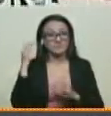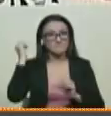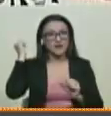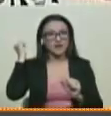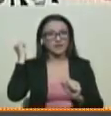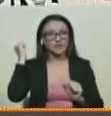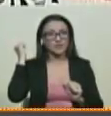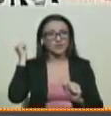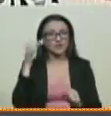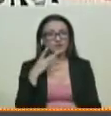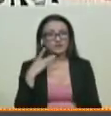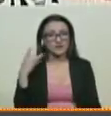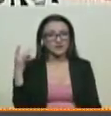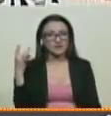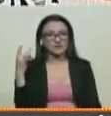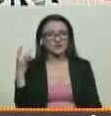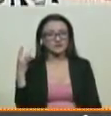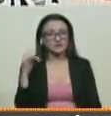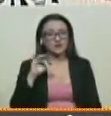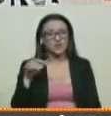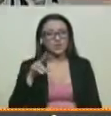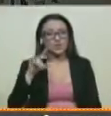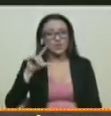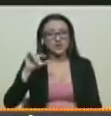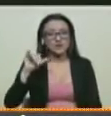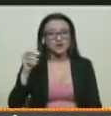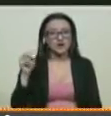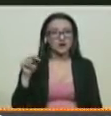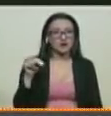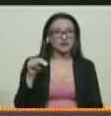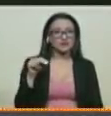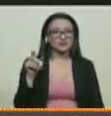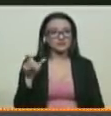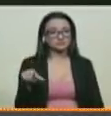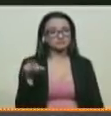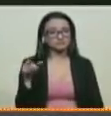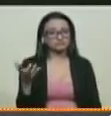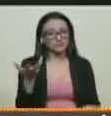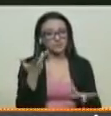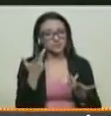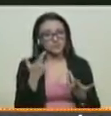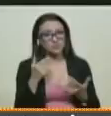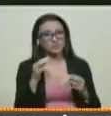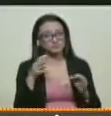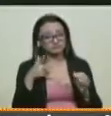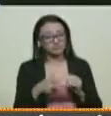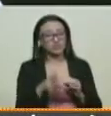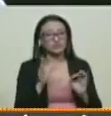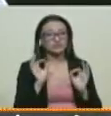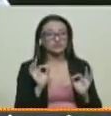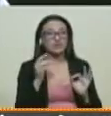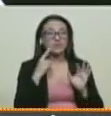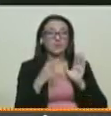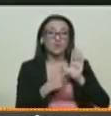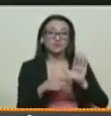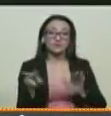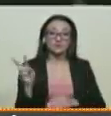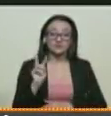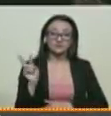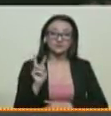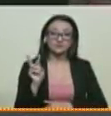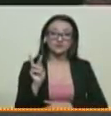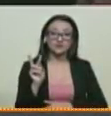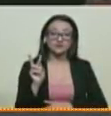en la República Italiana, Julián Isaías Rodríguez, para que declare inaugurada esta muestra venezolana en